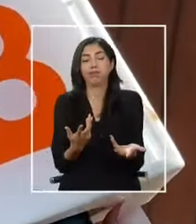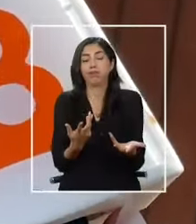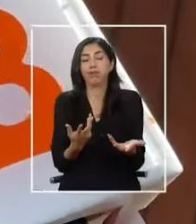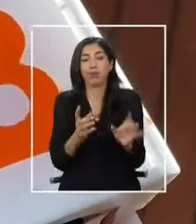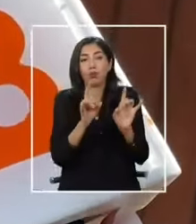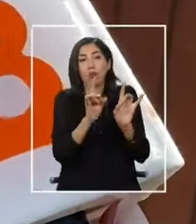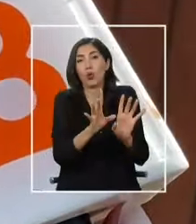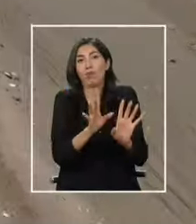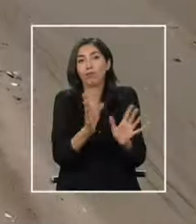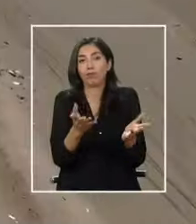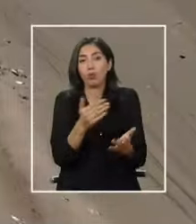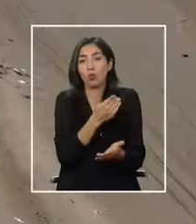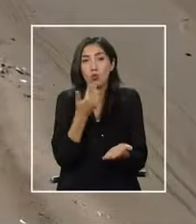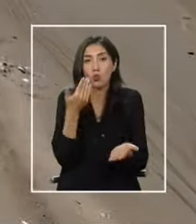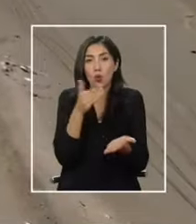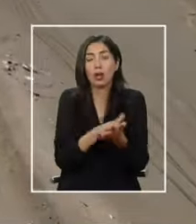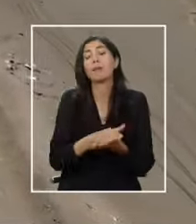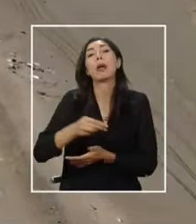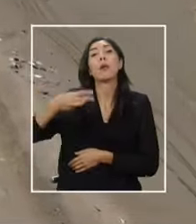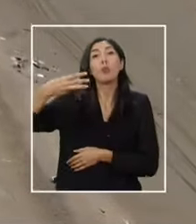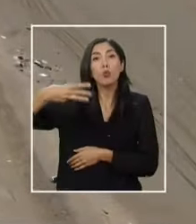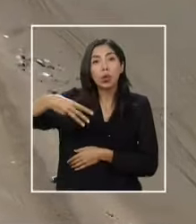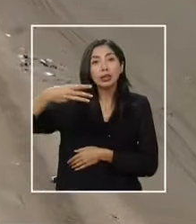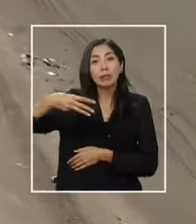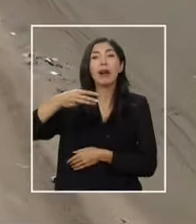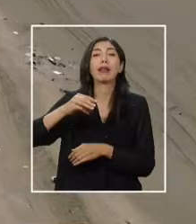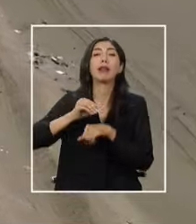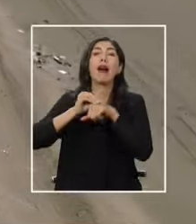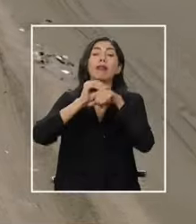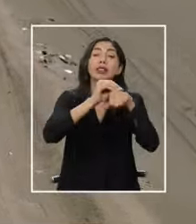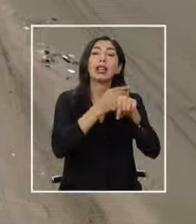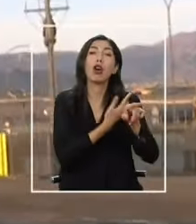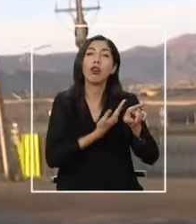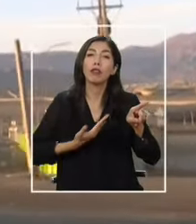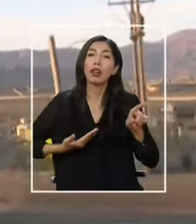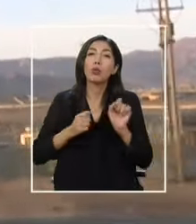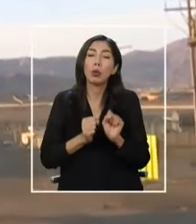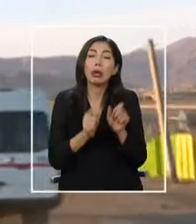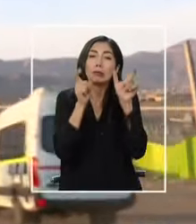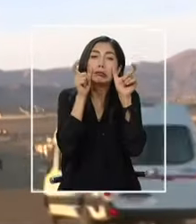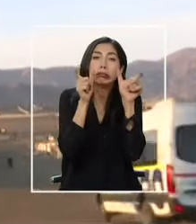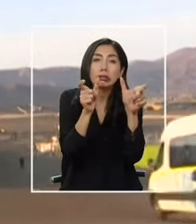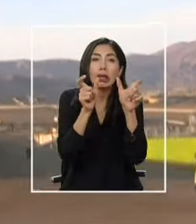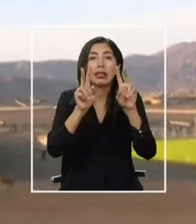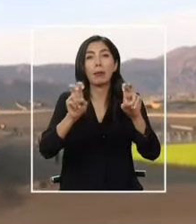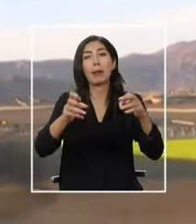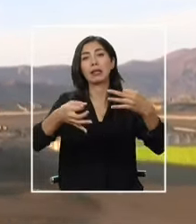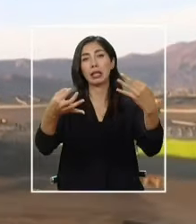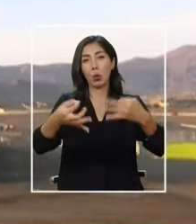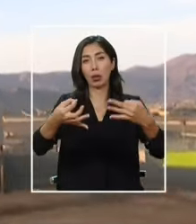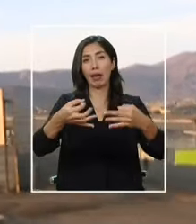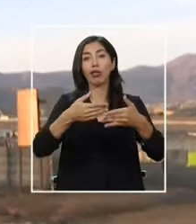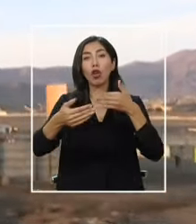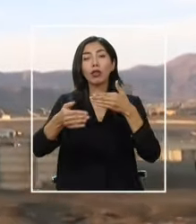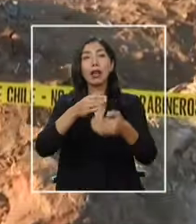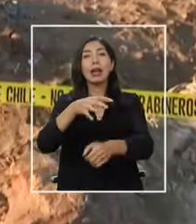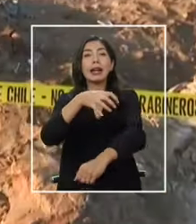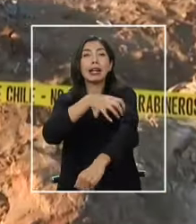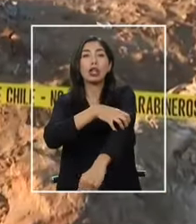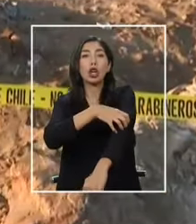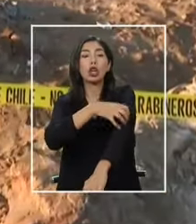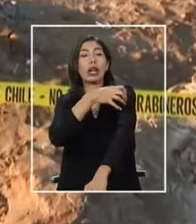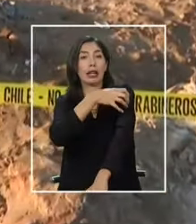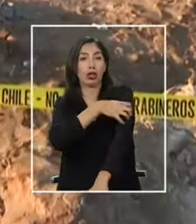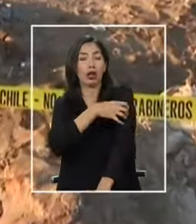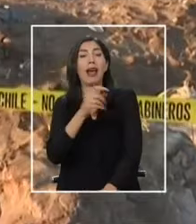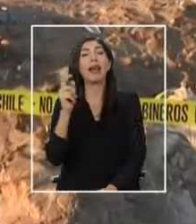pasó lo que pasó. Desde el municipio hicieron un llamado al gobierno para tomar medidas en términos de seguridad en la región de Tarapacá, que ya